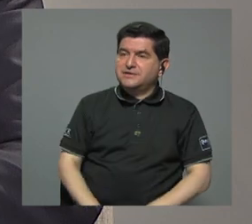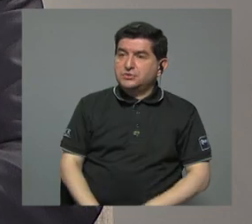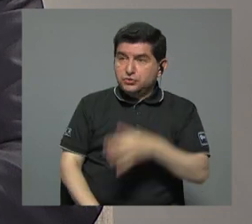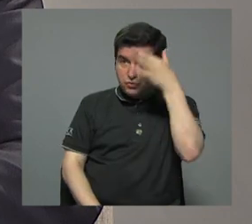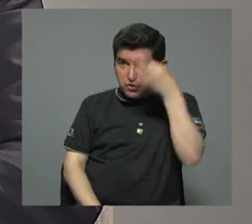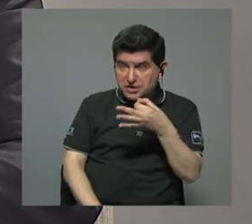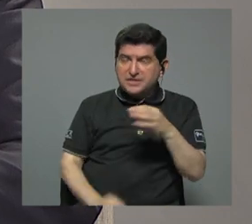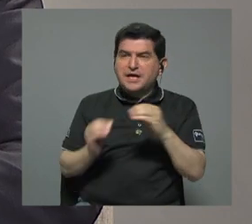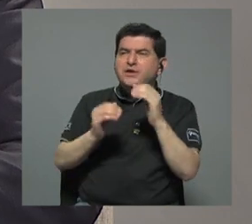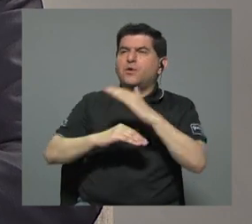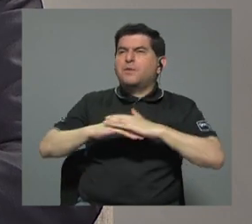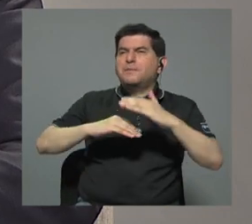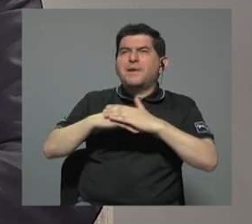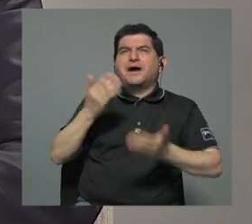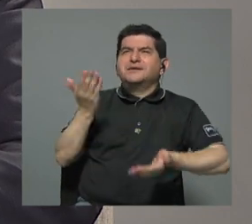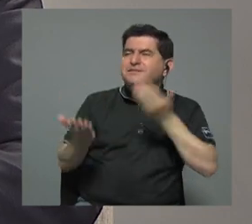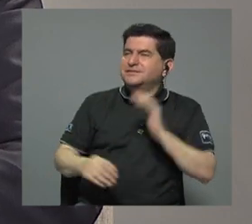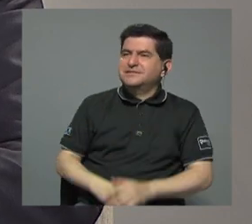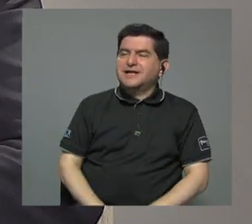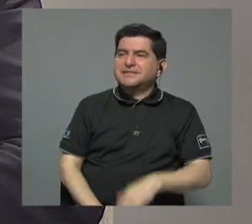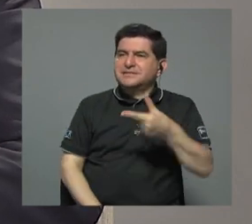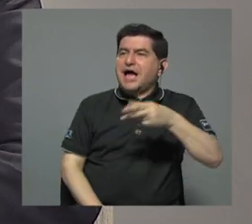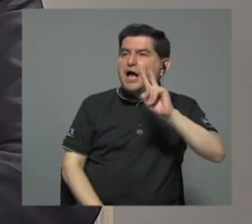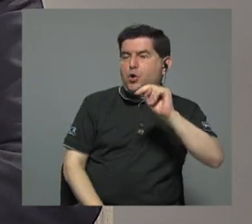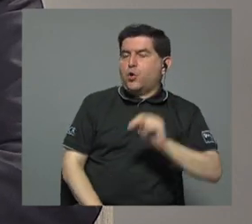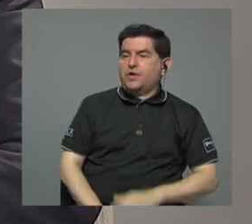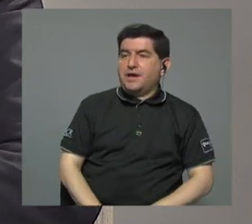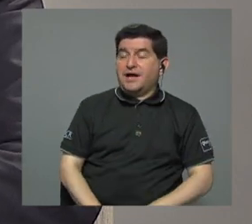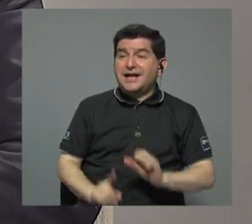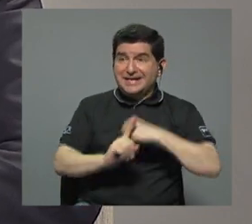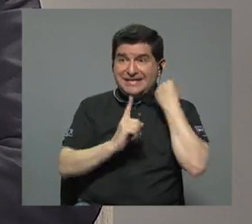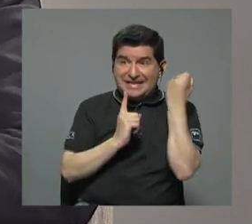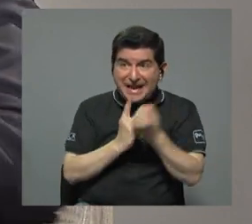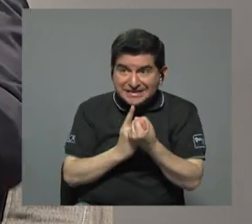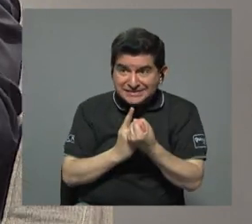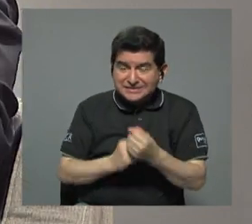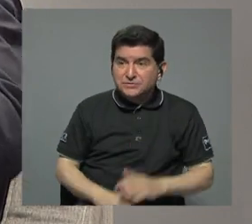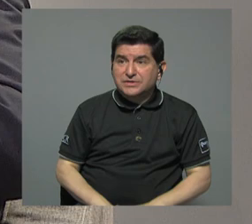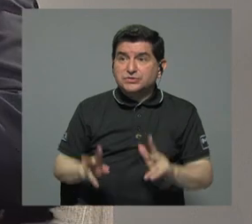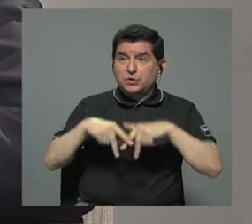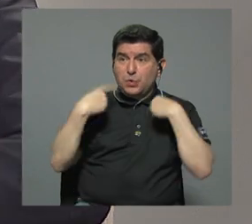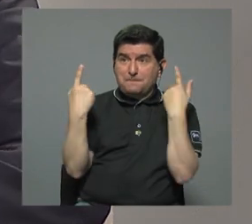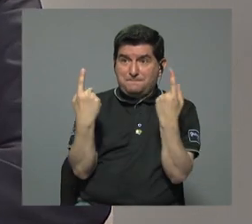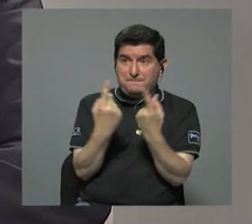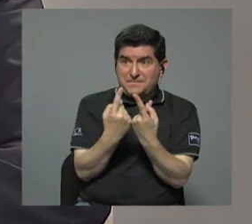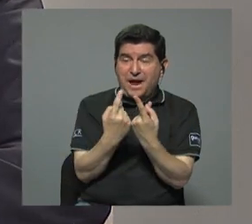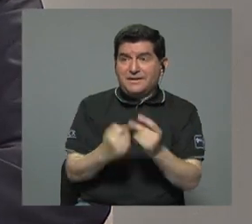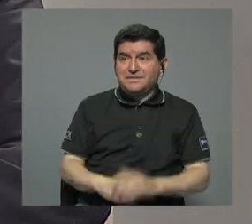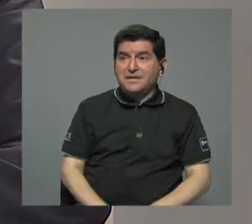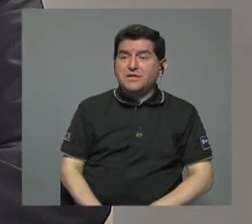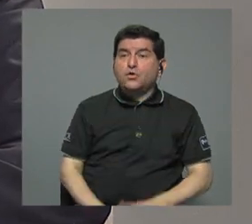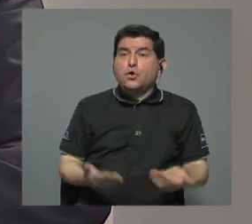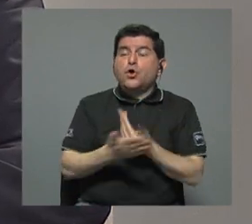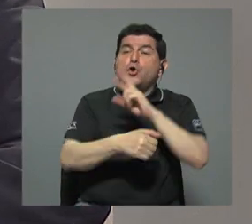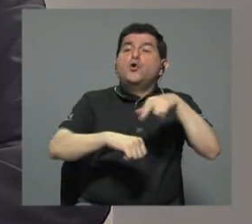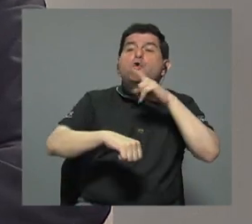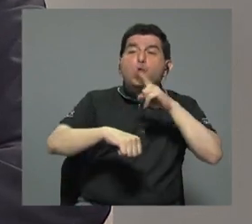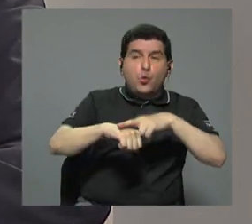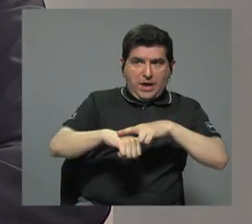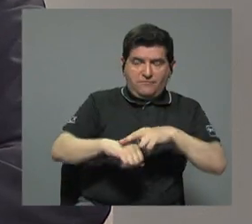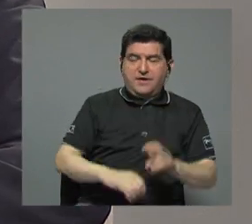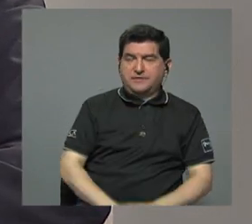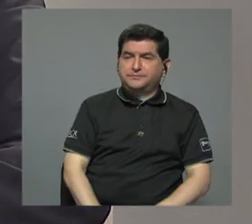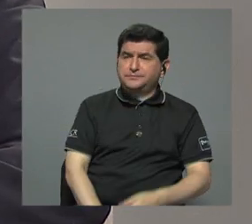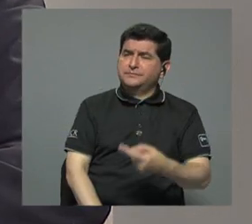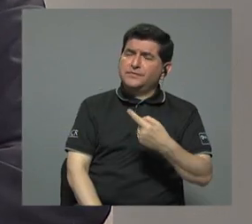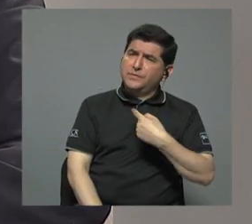bastante más cómoda que la de doña gloria porque eso ha ocurrido en el partido y nueva república yo